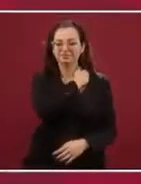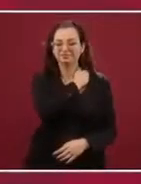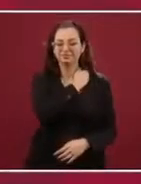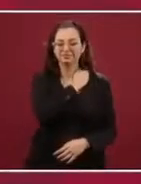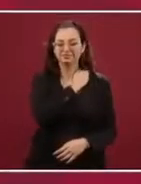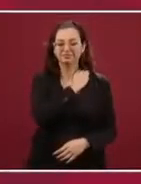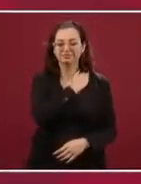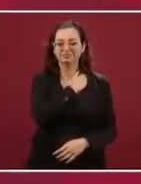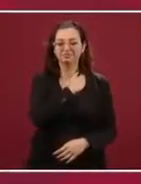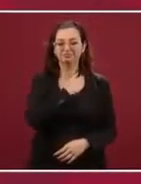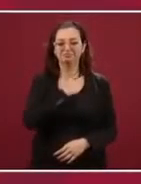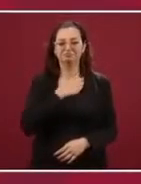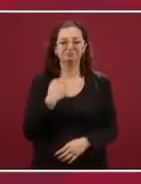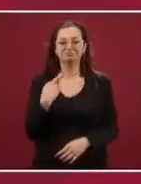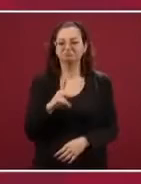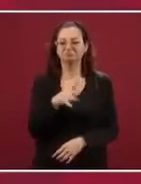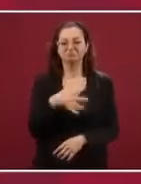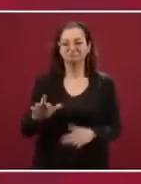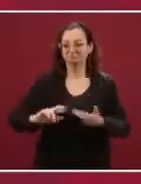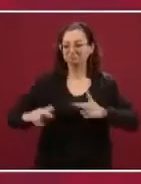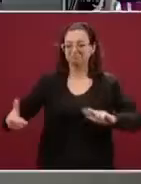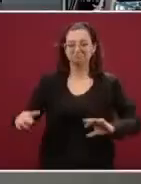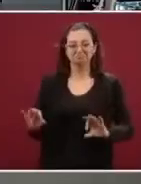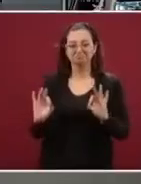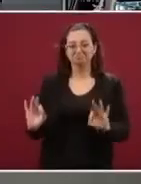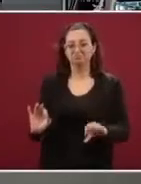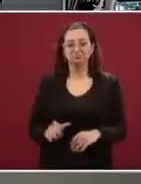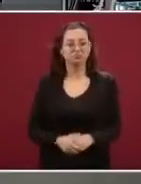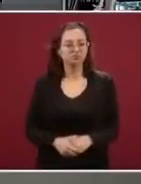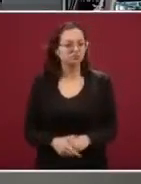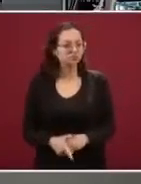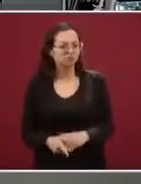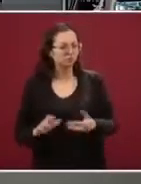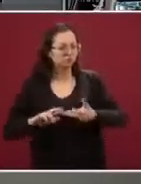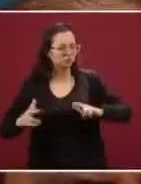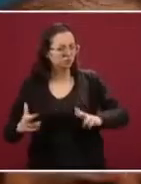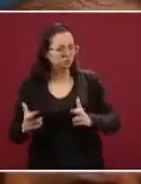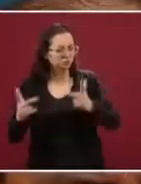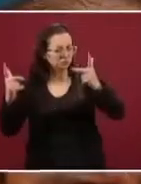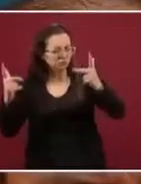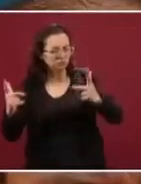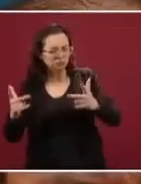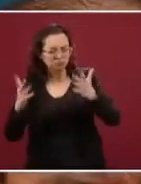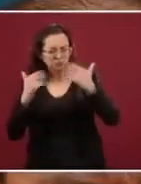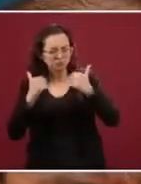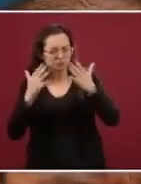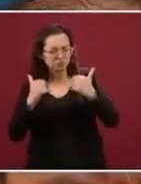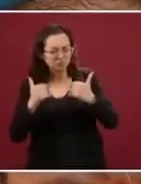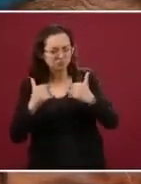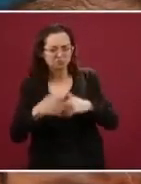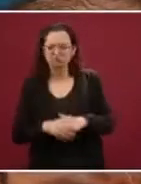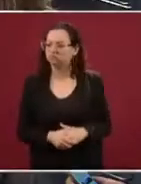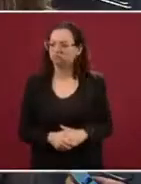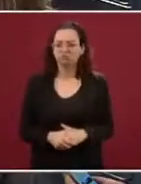Pero en general, muy bien las relaciones. Entonces, ¿no hay una relación fracturada entre su gobierno y los empresarios? No.